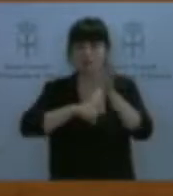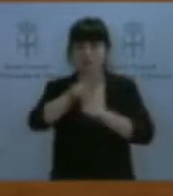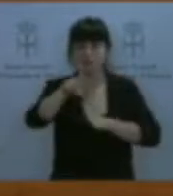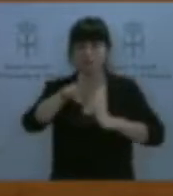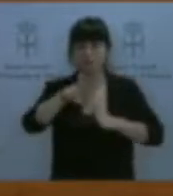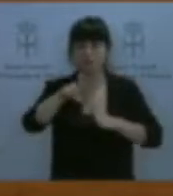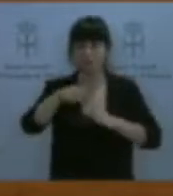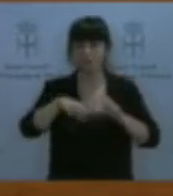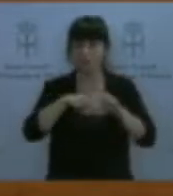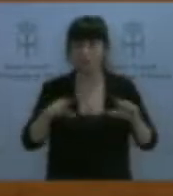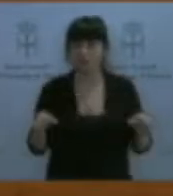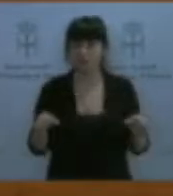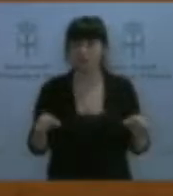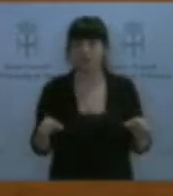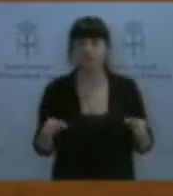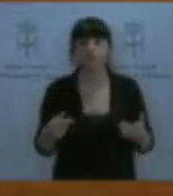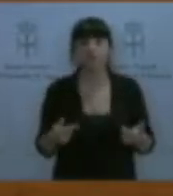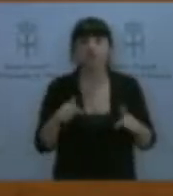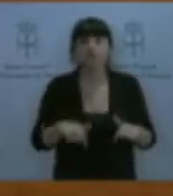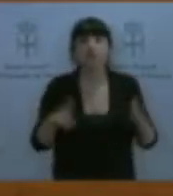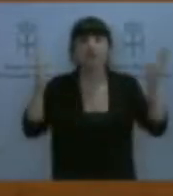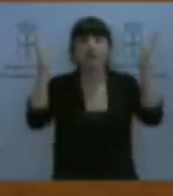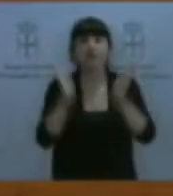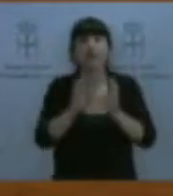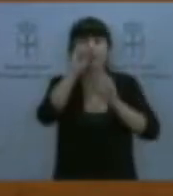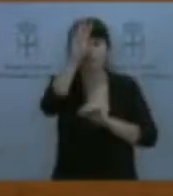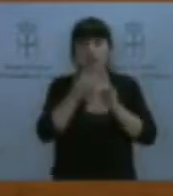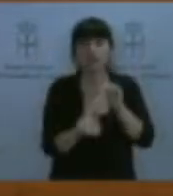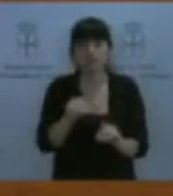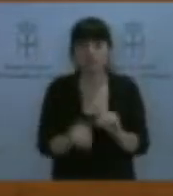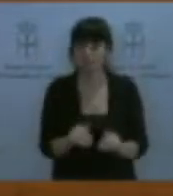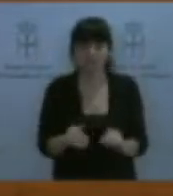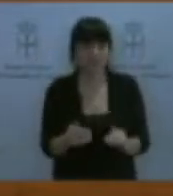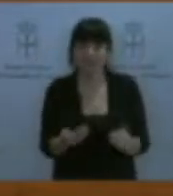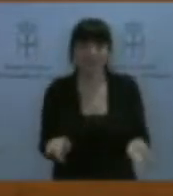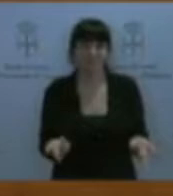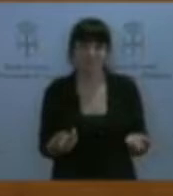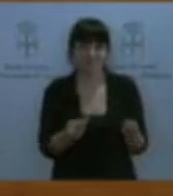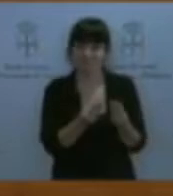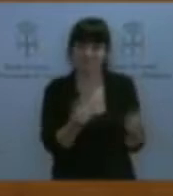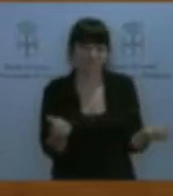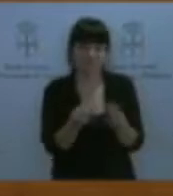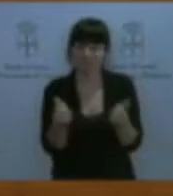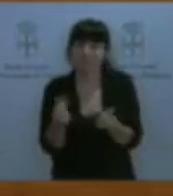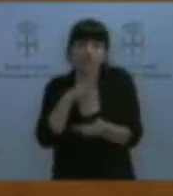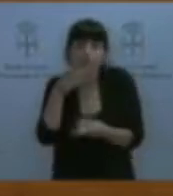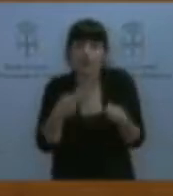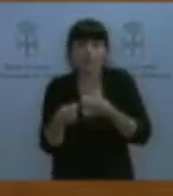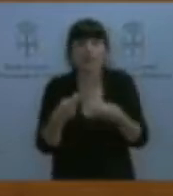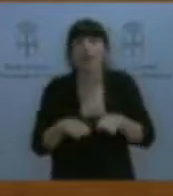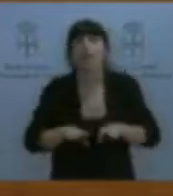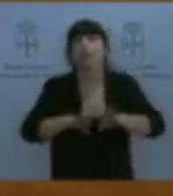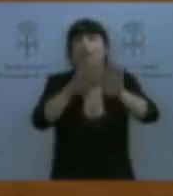cuencas mineras murieron por pura evolución del mercado, que la industria asturiana no era